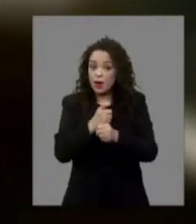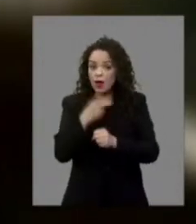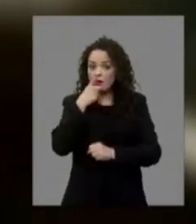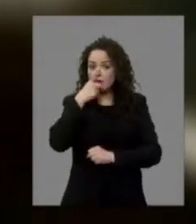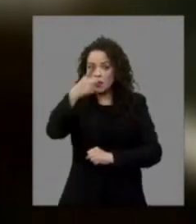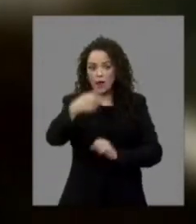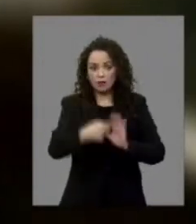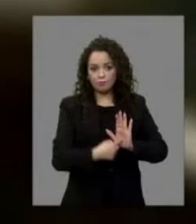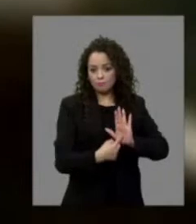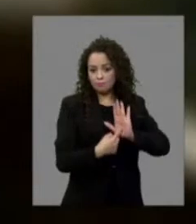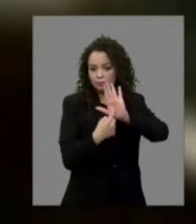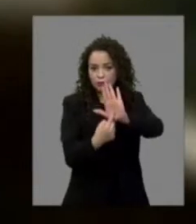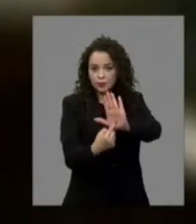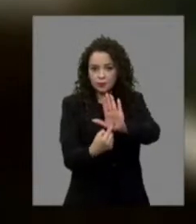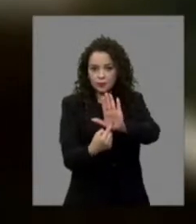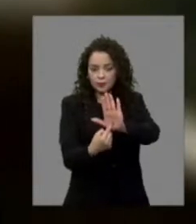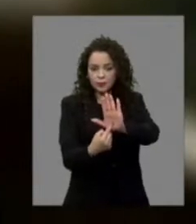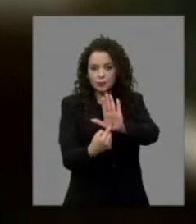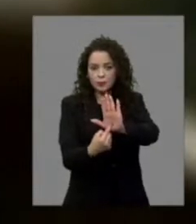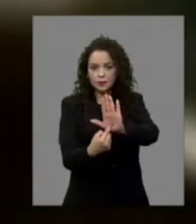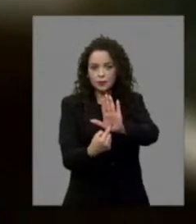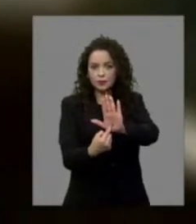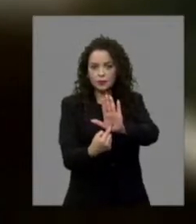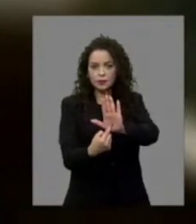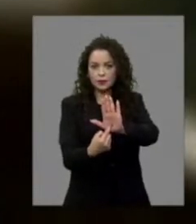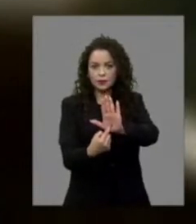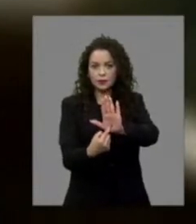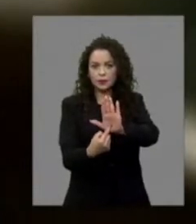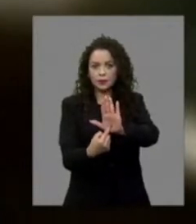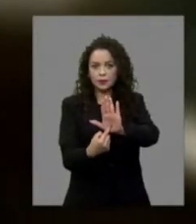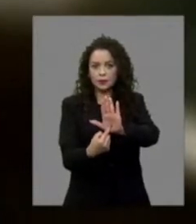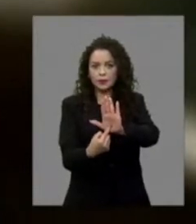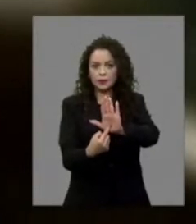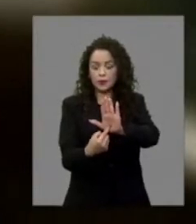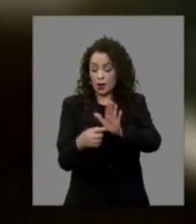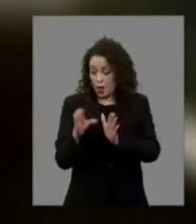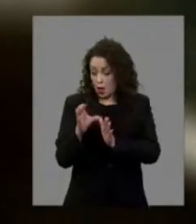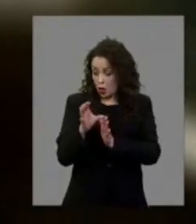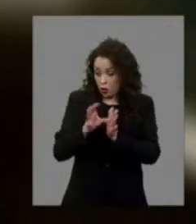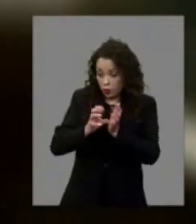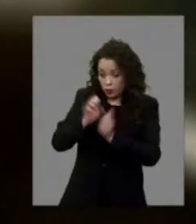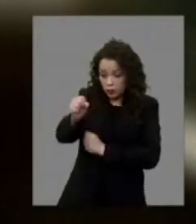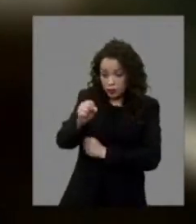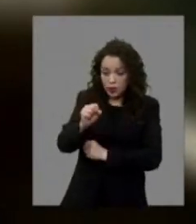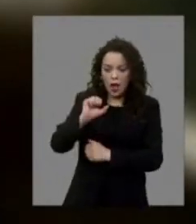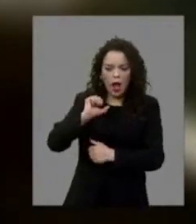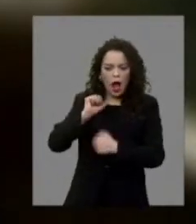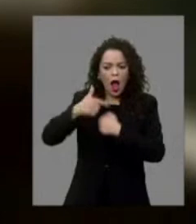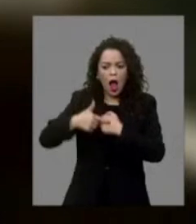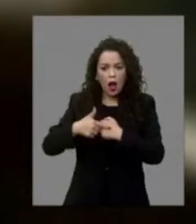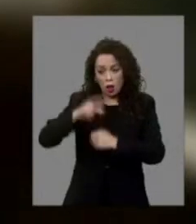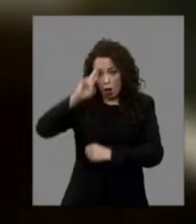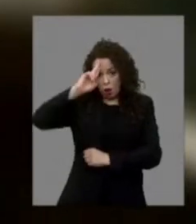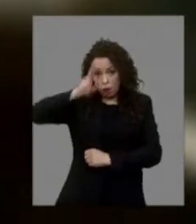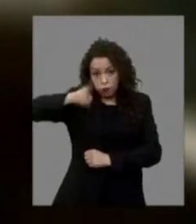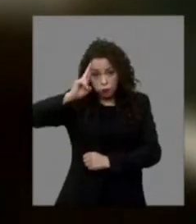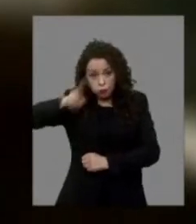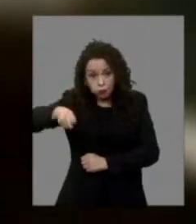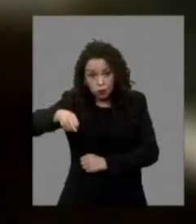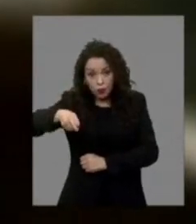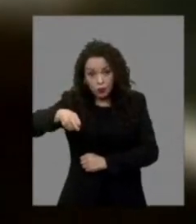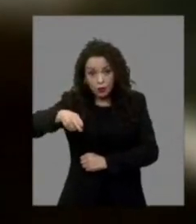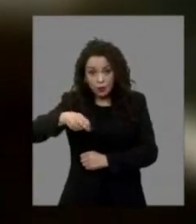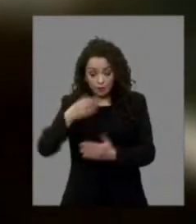establecía que debía aplicar, cuando la Constitución establece alguna restricción,